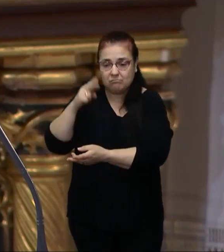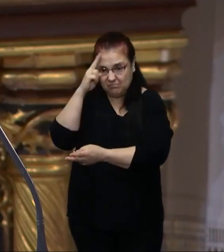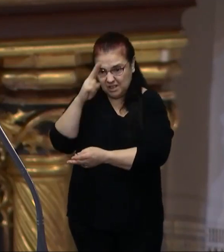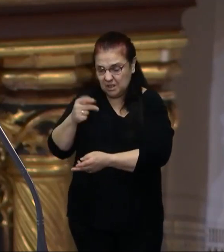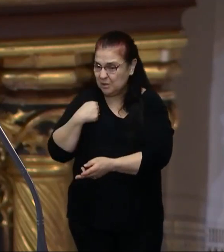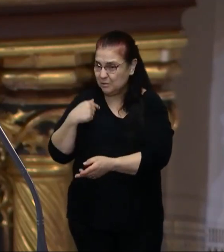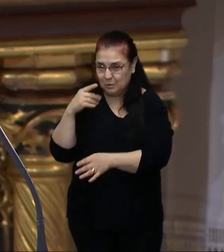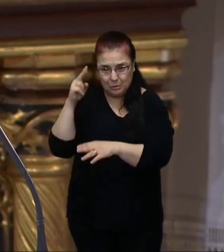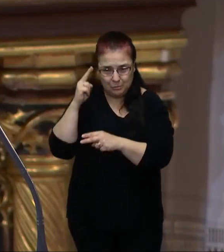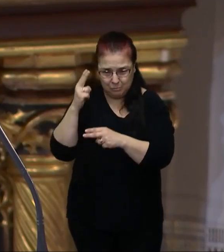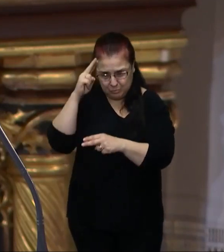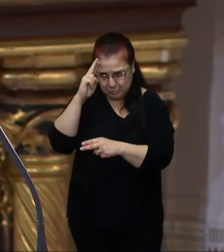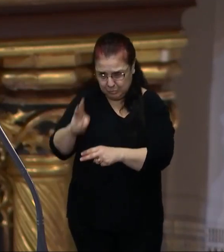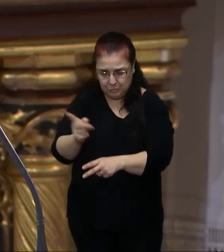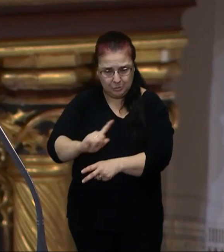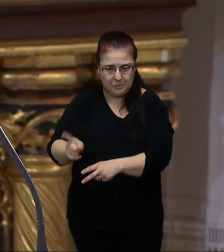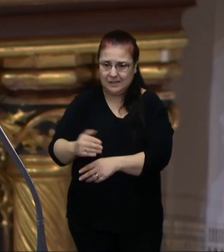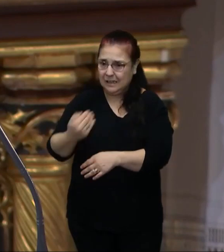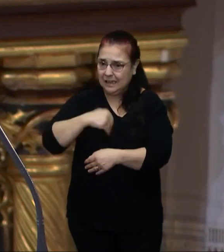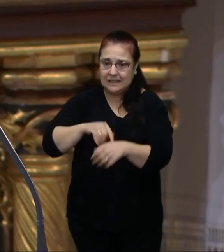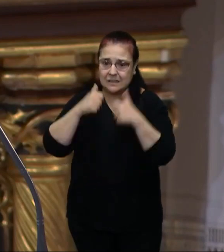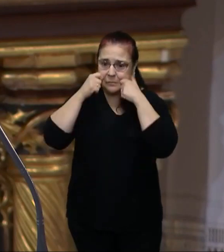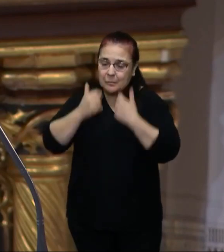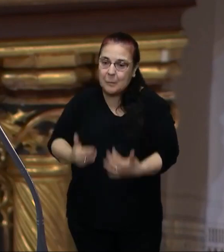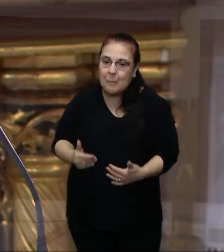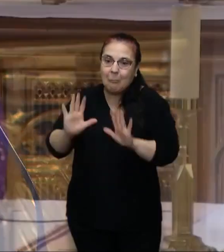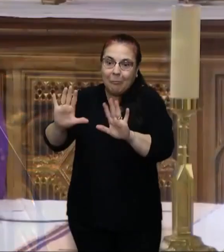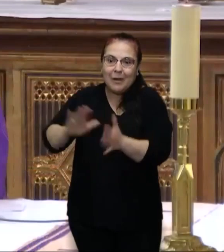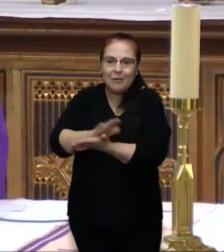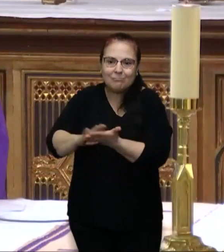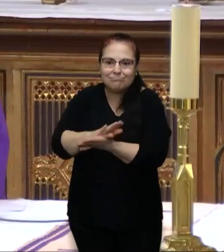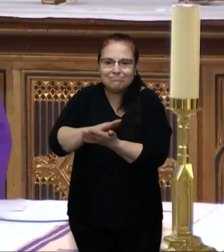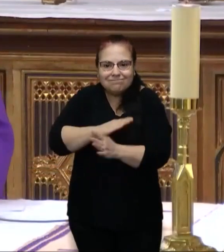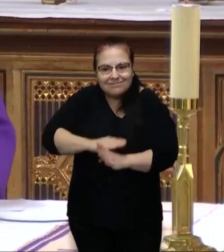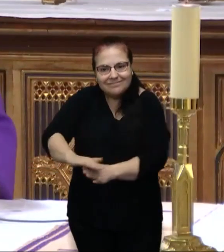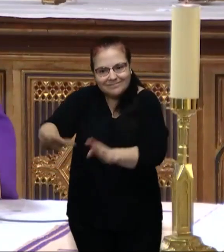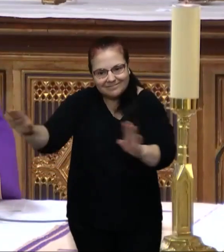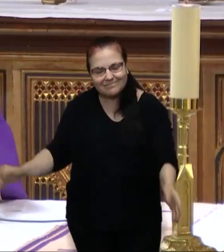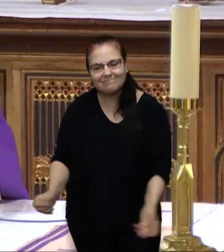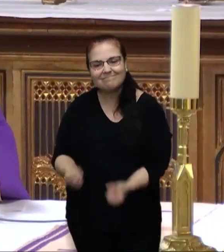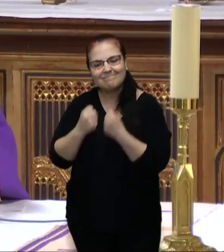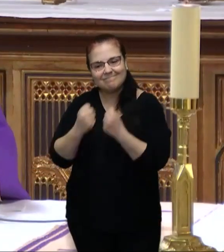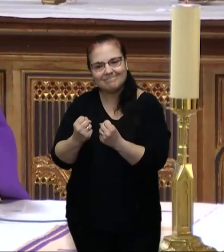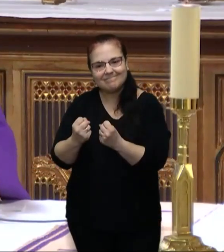soy digno de que entres en mi casa, pero una palabra tuya bastará para sanarme.